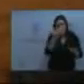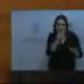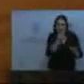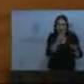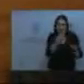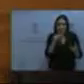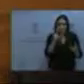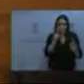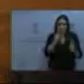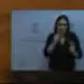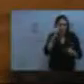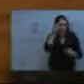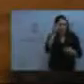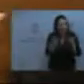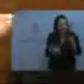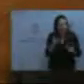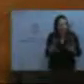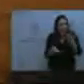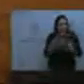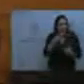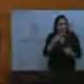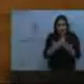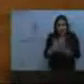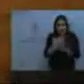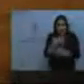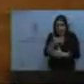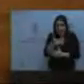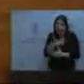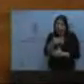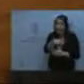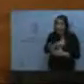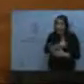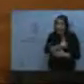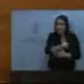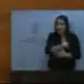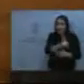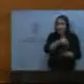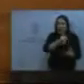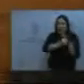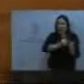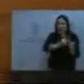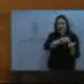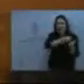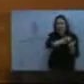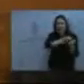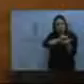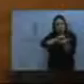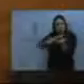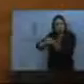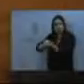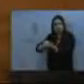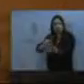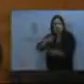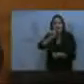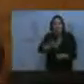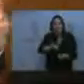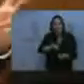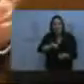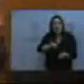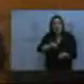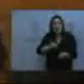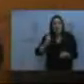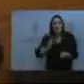cuenta, porque en unos días han recogido miles de firmas. Pero también, por otra parte, tenemos a